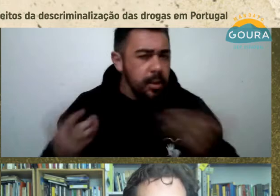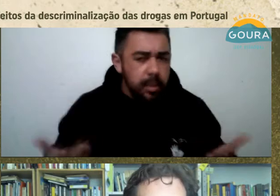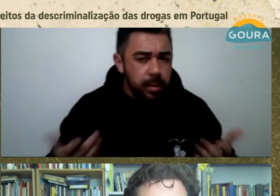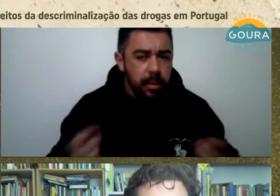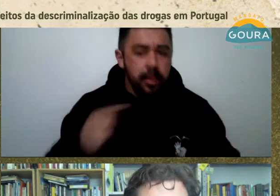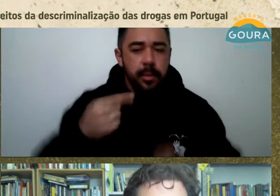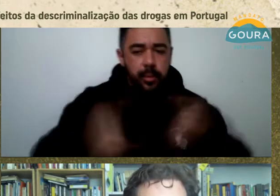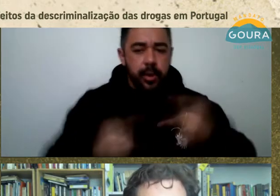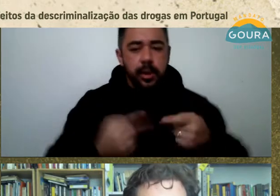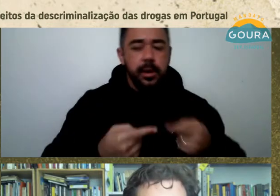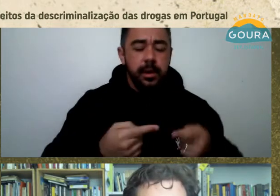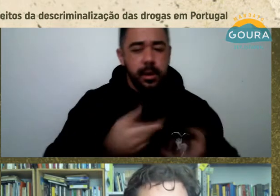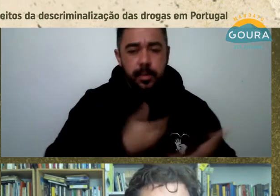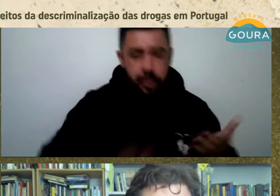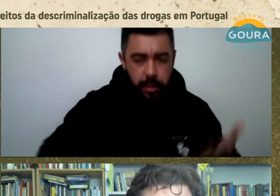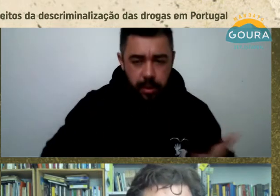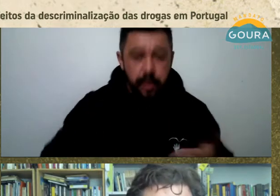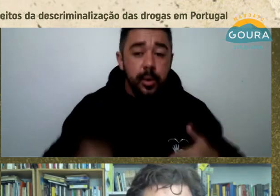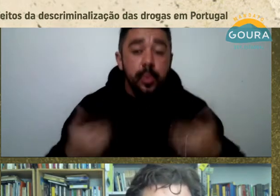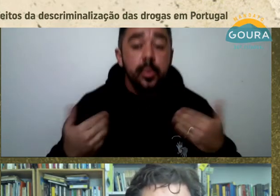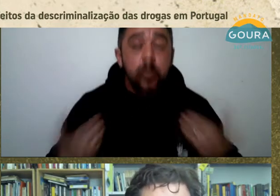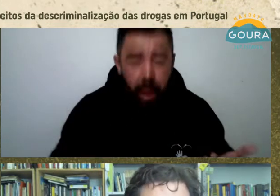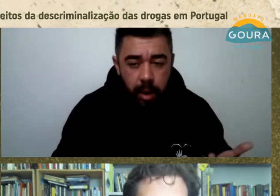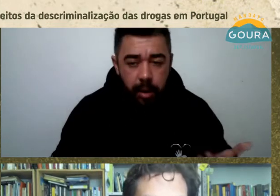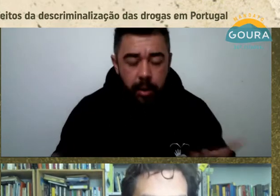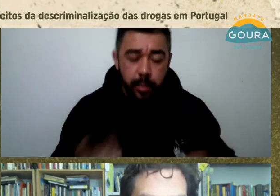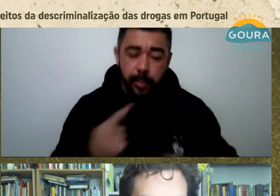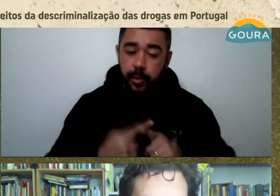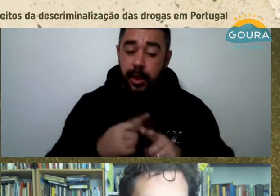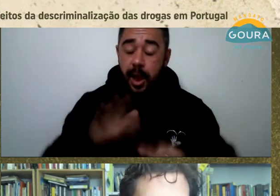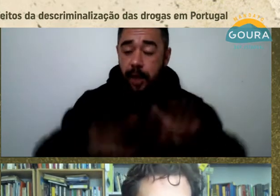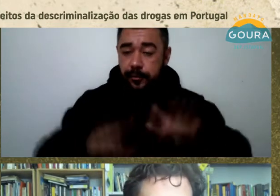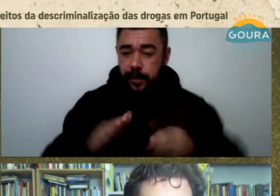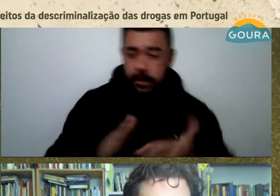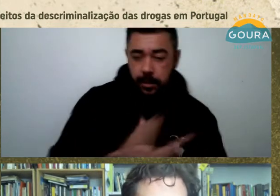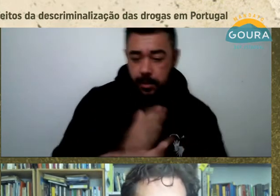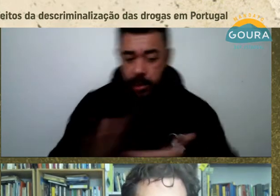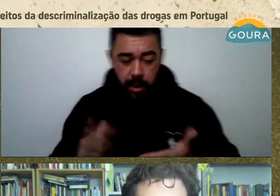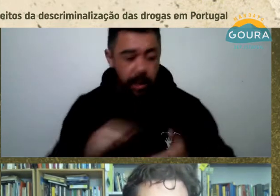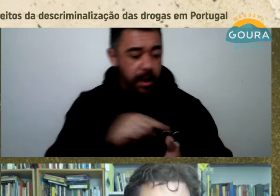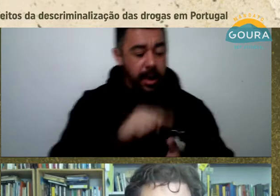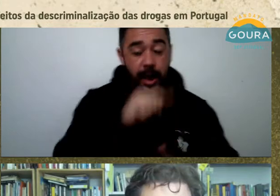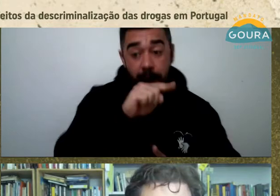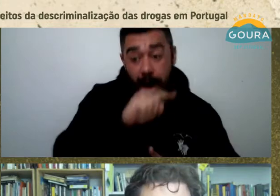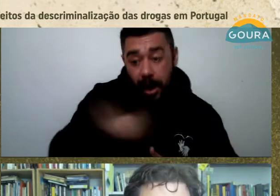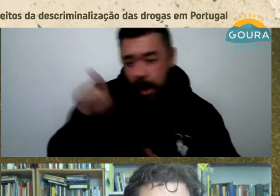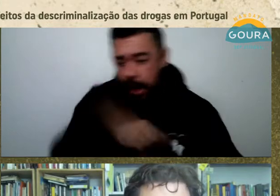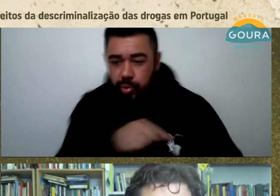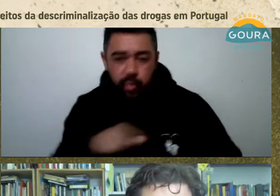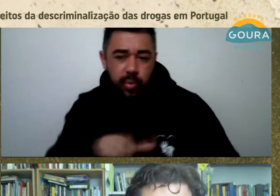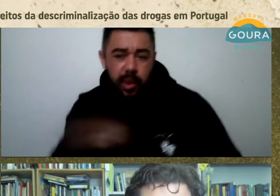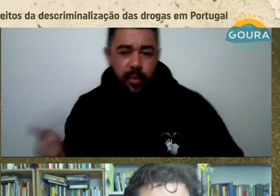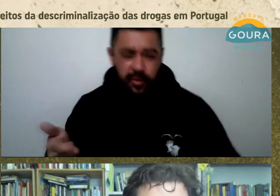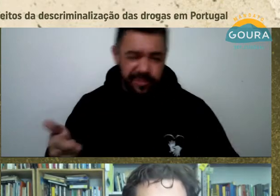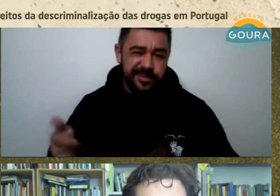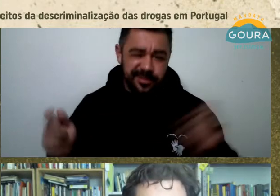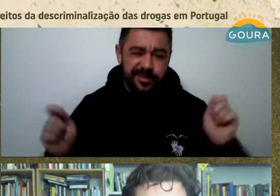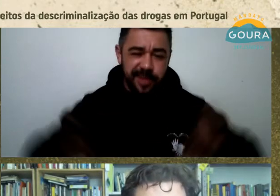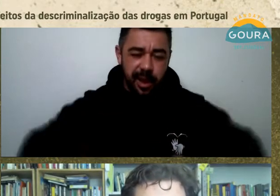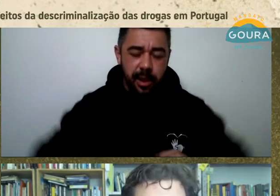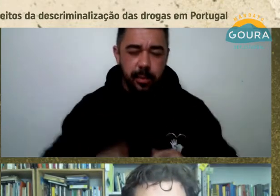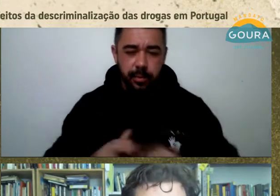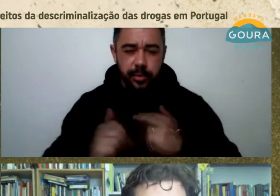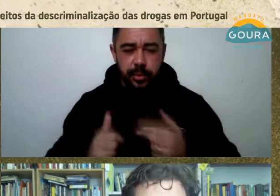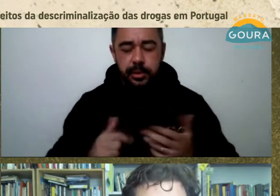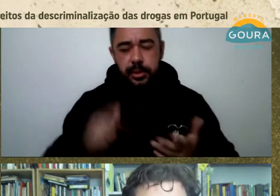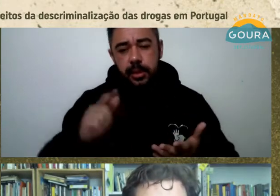porque muchas veces la O anula la otra posibilidad y por lo tanto por eso dejé a consideración también de